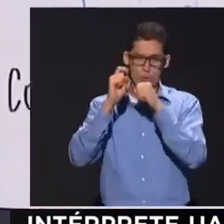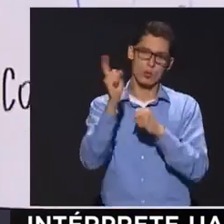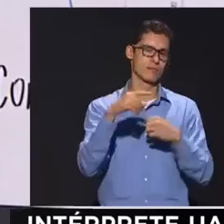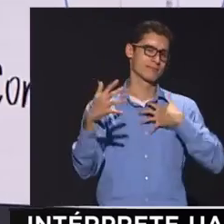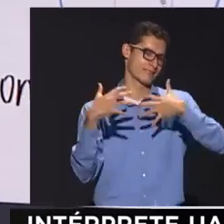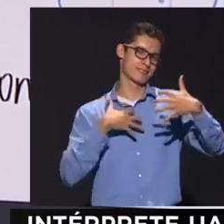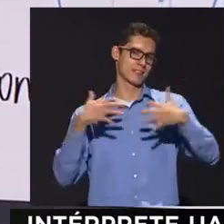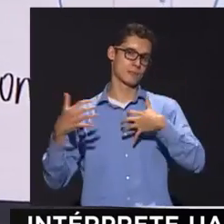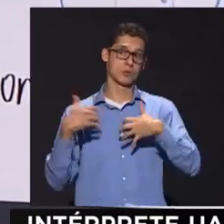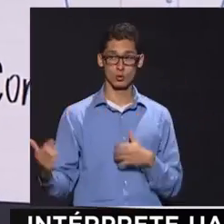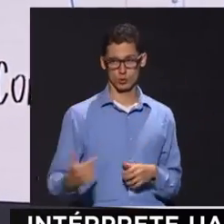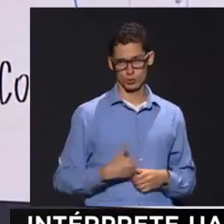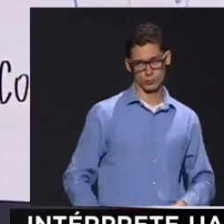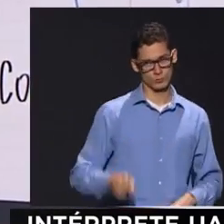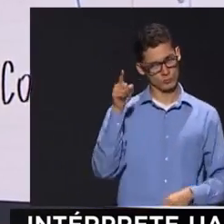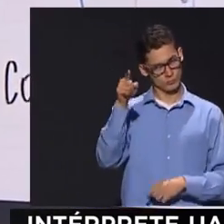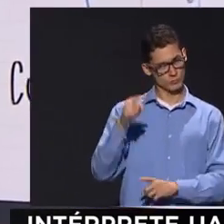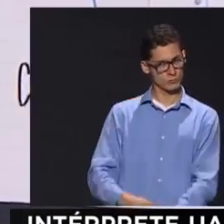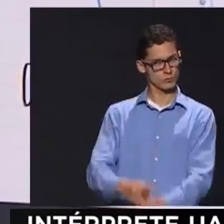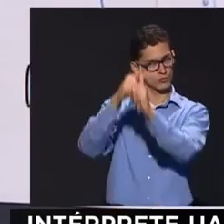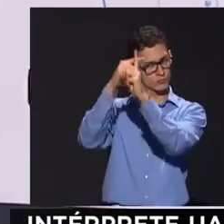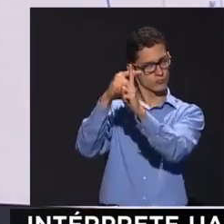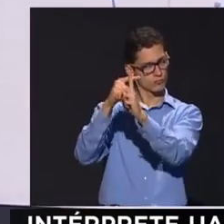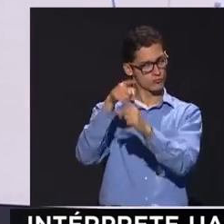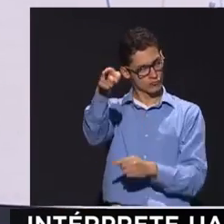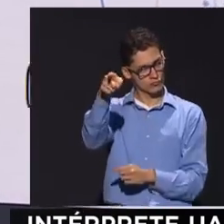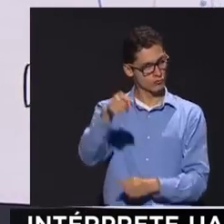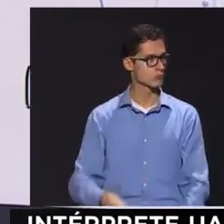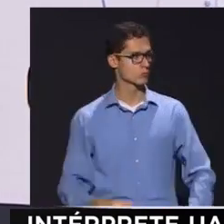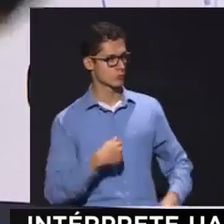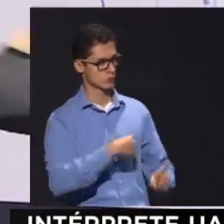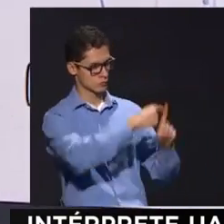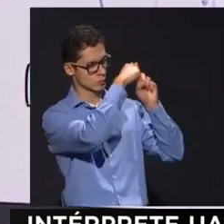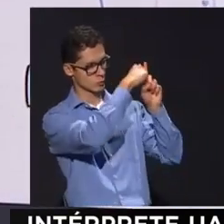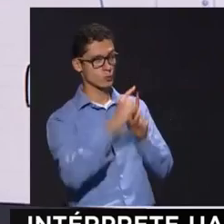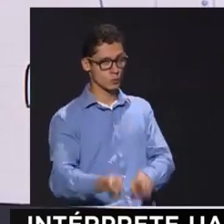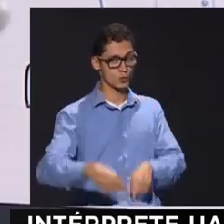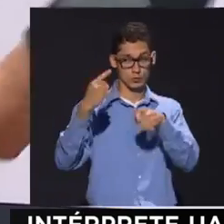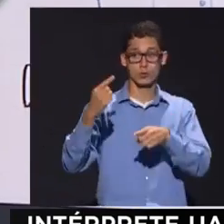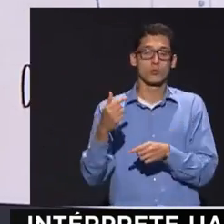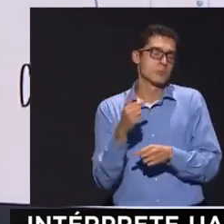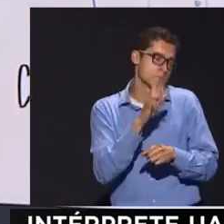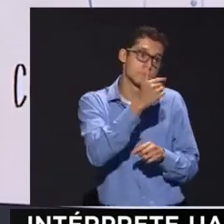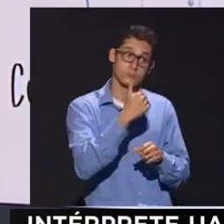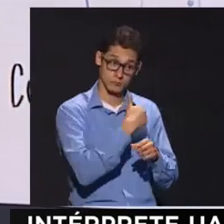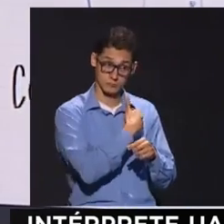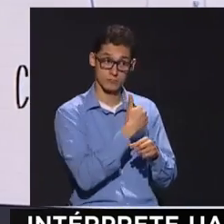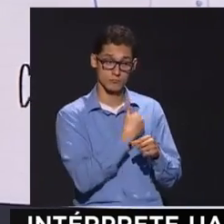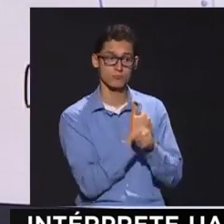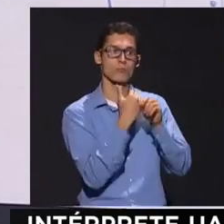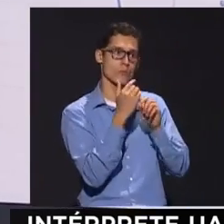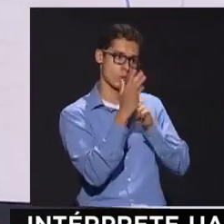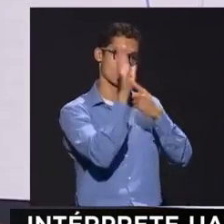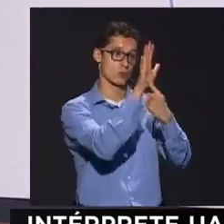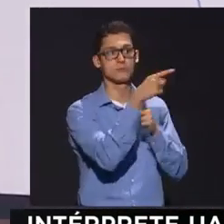y tú respondes con otro listo yo estoy aquí primero te invito a que me sigas dictó dos o tres veces y luego tú haces tu propia